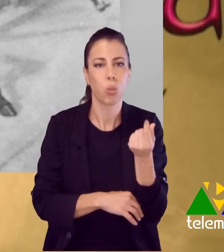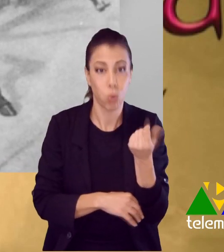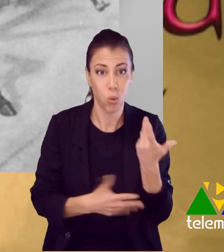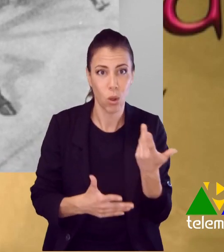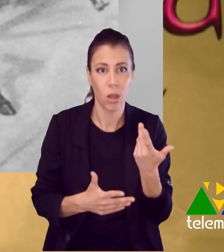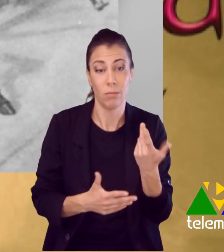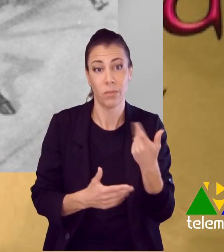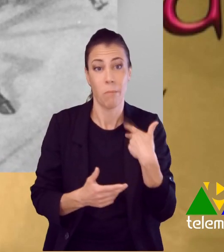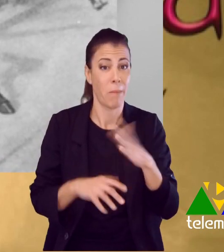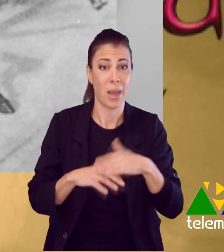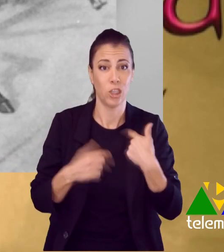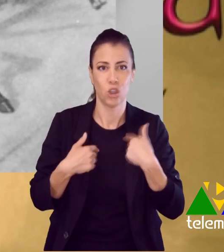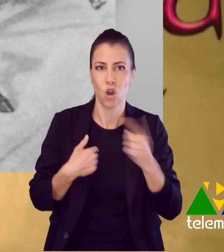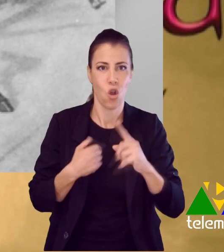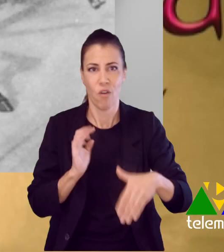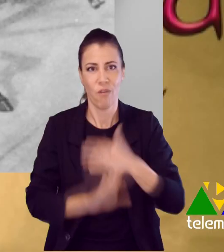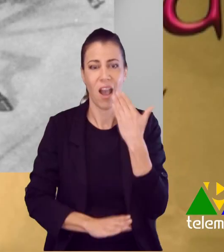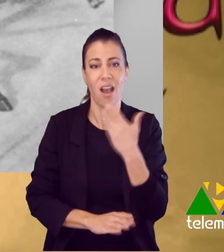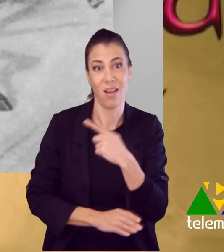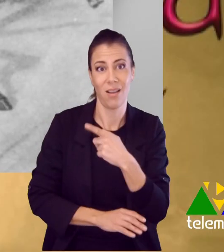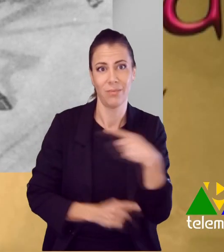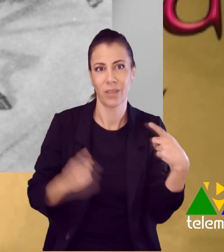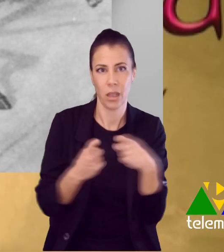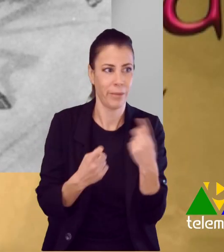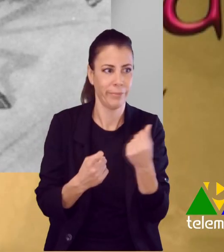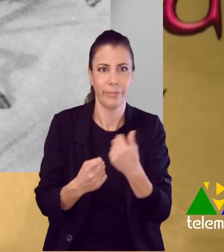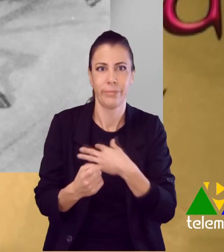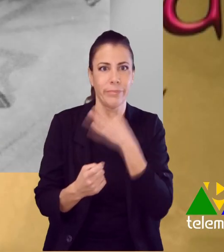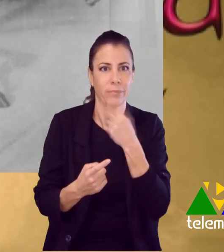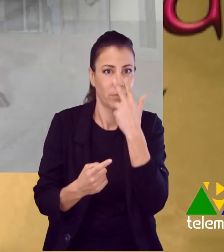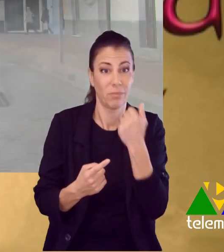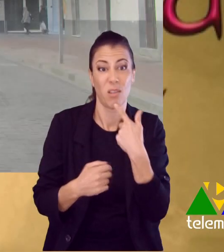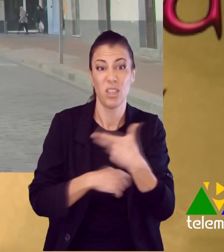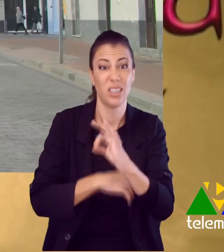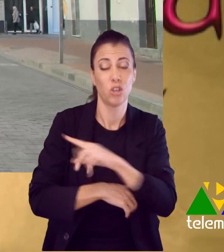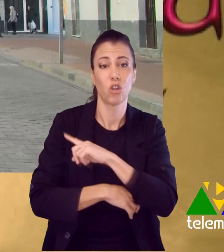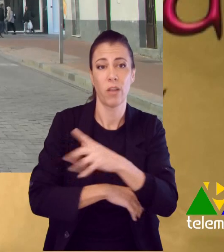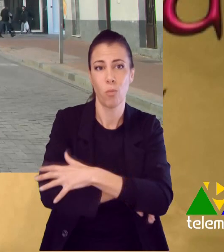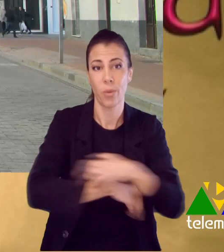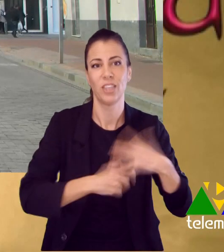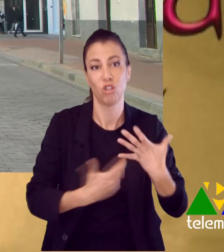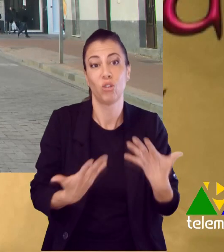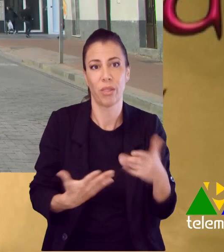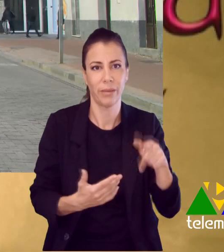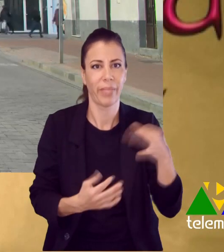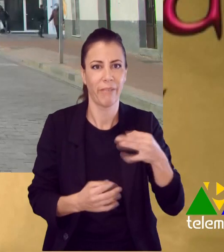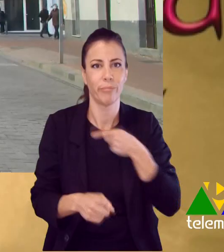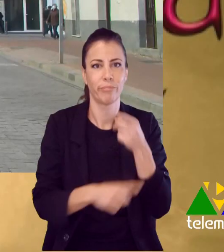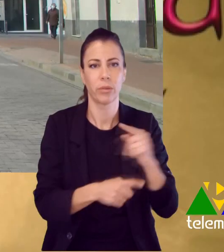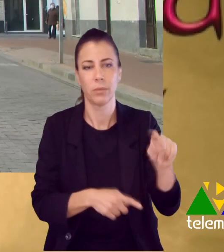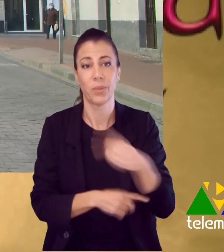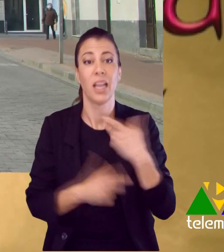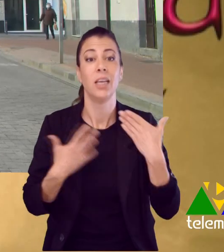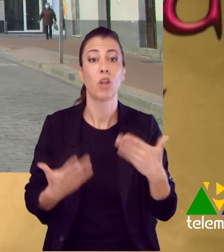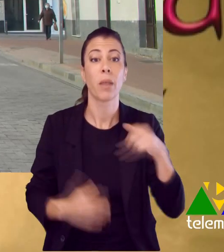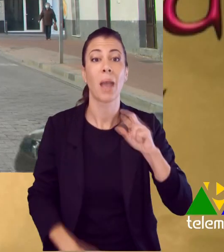que costaba librarse del ejército, y claro, eran soldados pobres. Claro, Martínez Campos, en cuanto